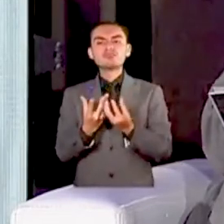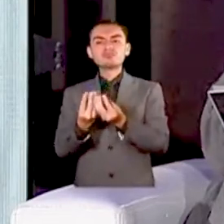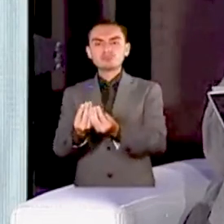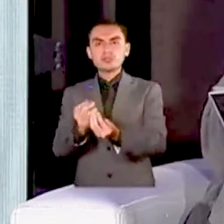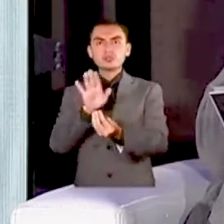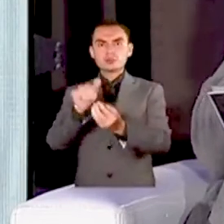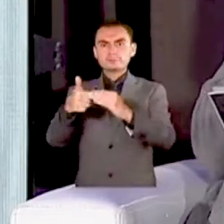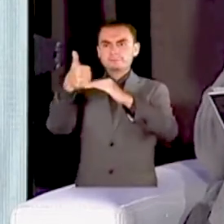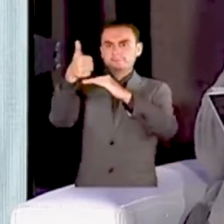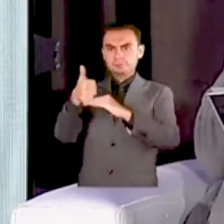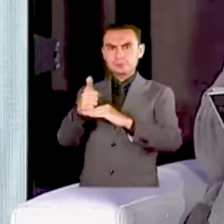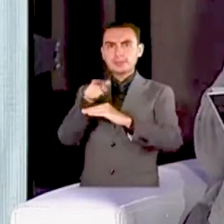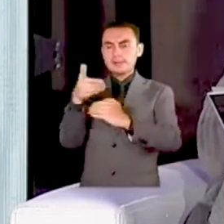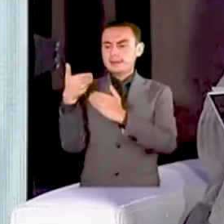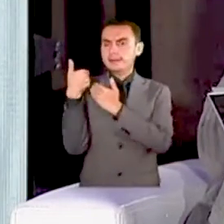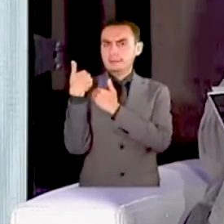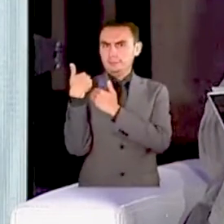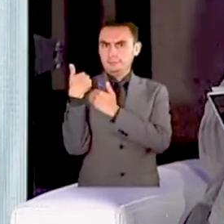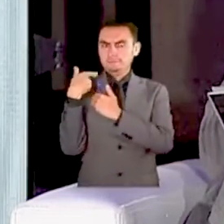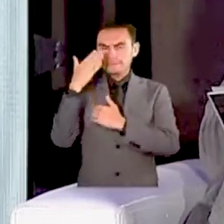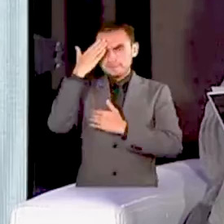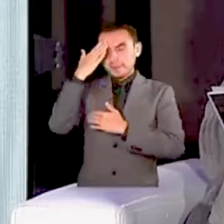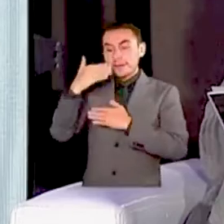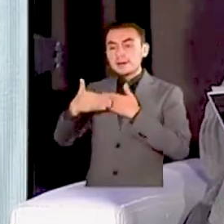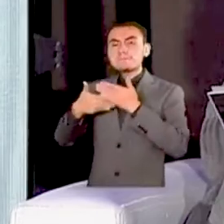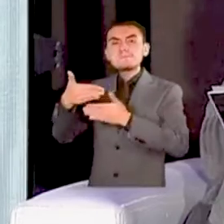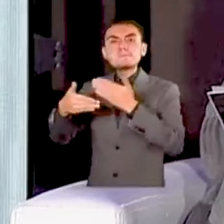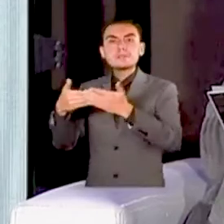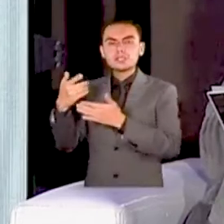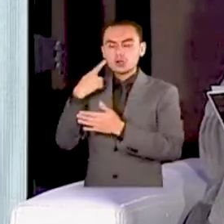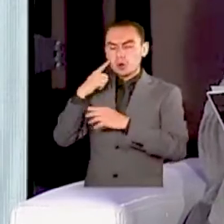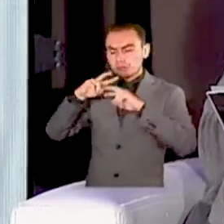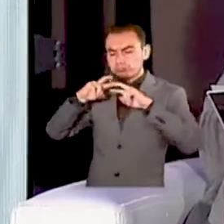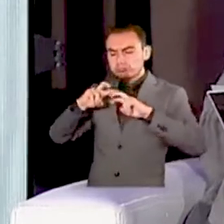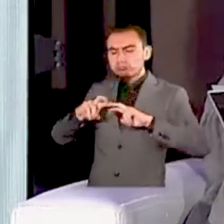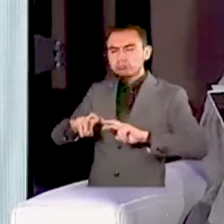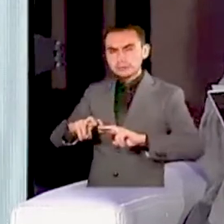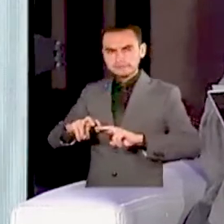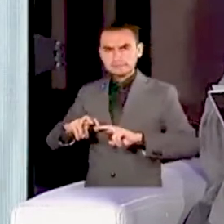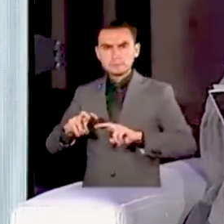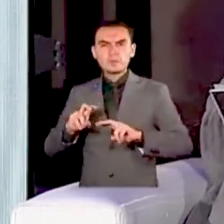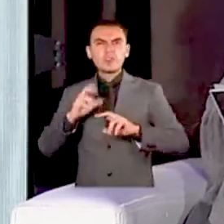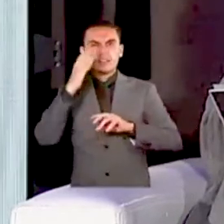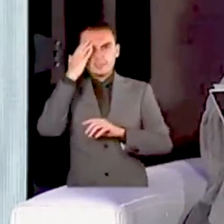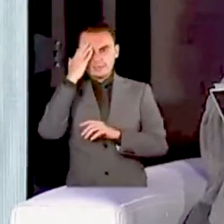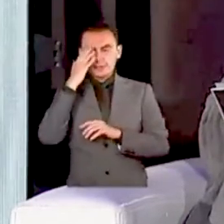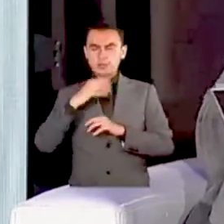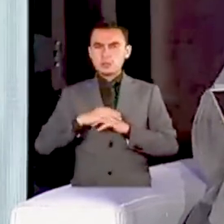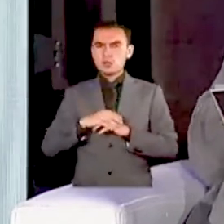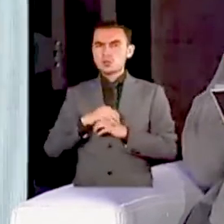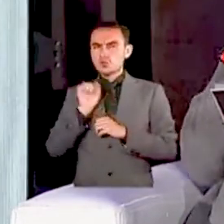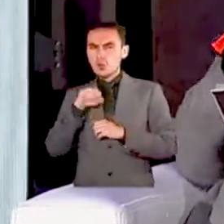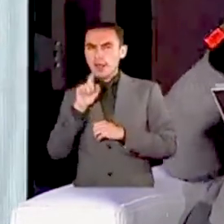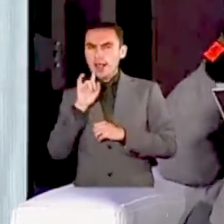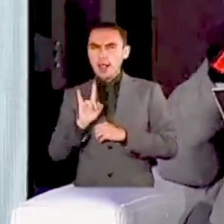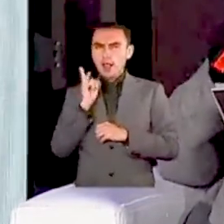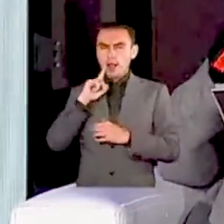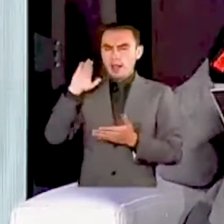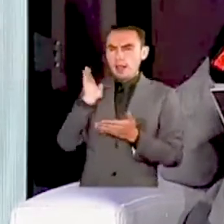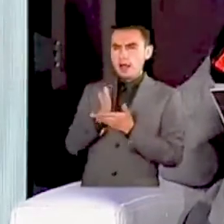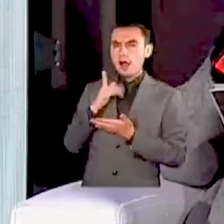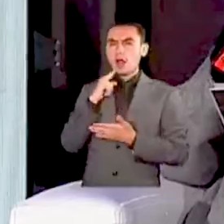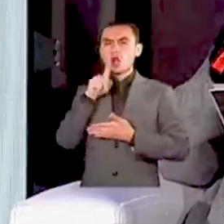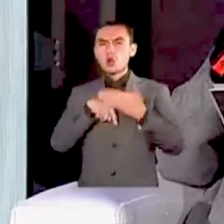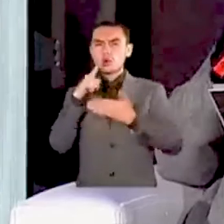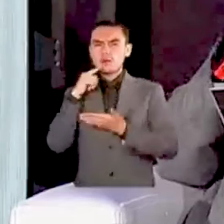dependencia de alto nivel, para que asumiera las investigaciones disciplinarias que se adelantaban con ocasión de posibles irregularidades en